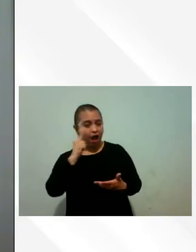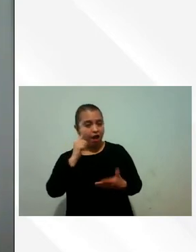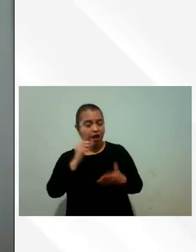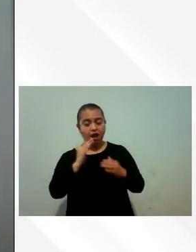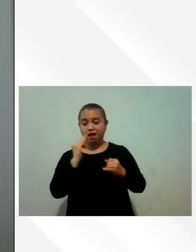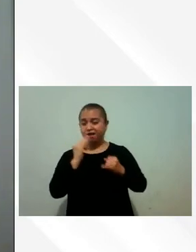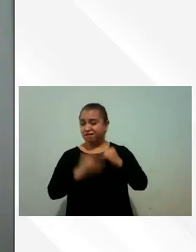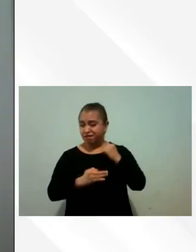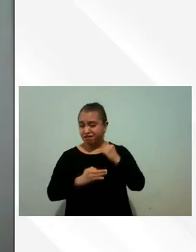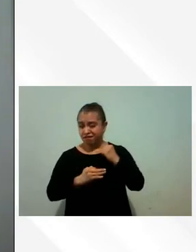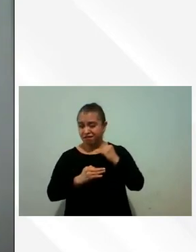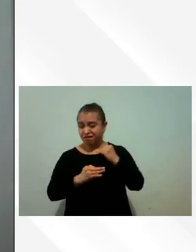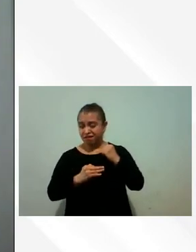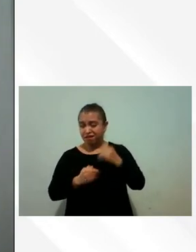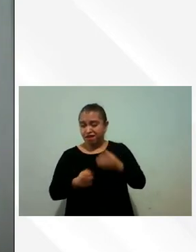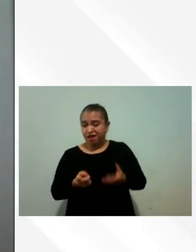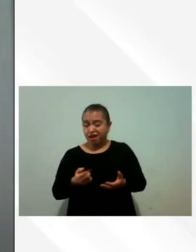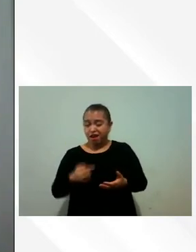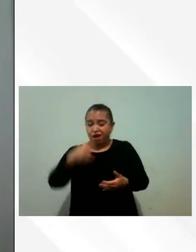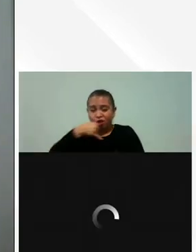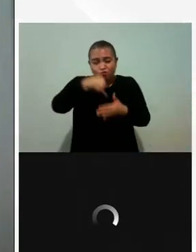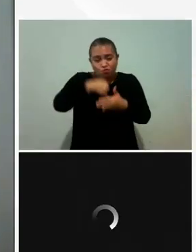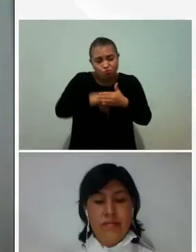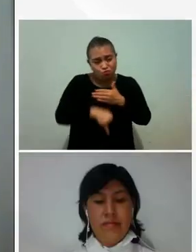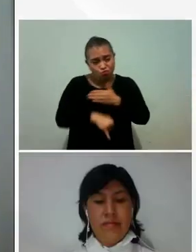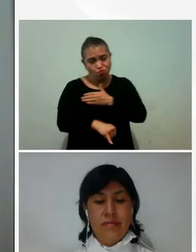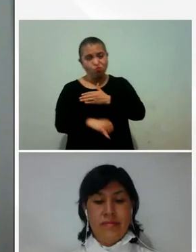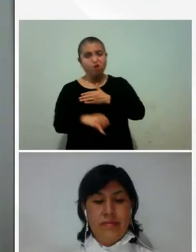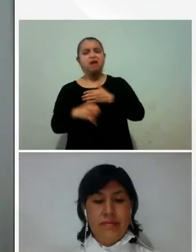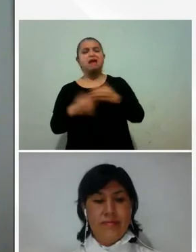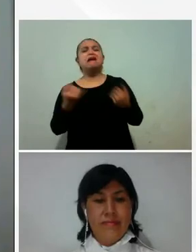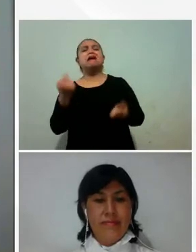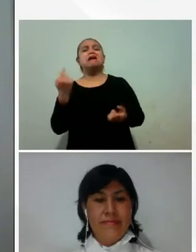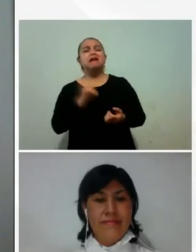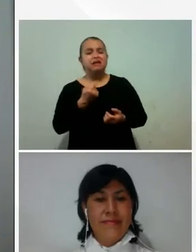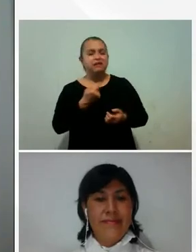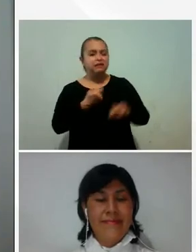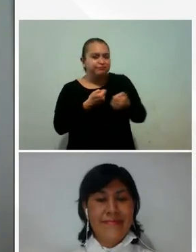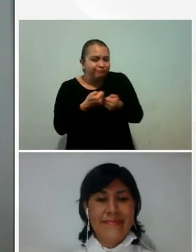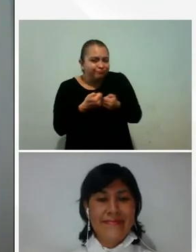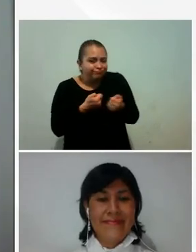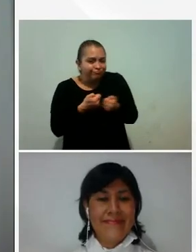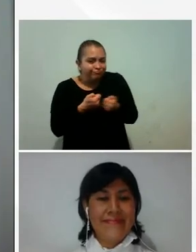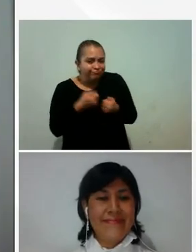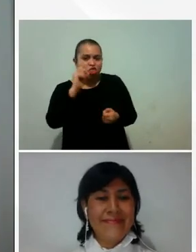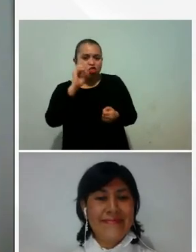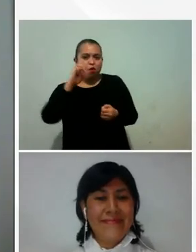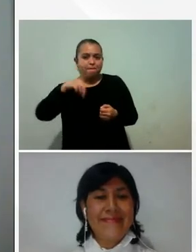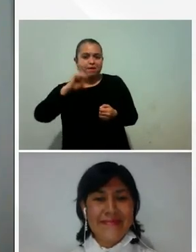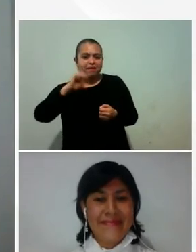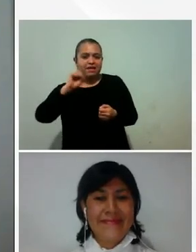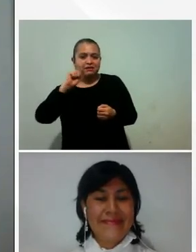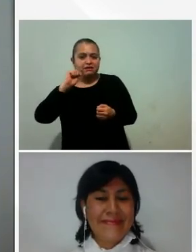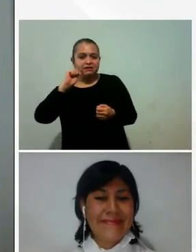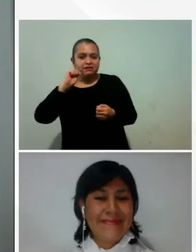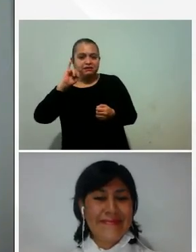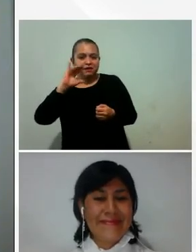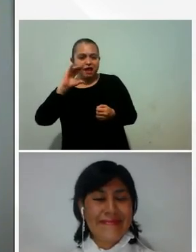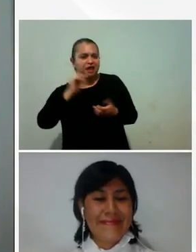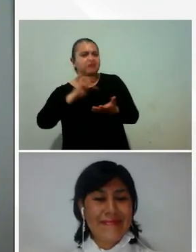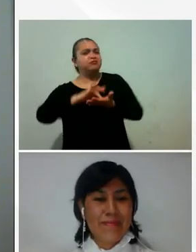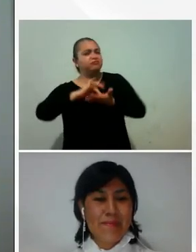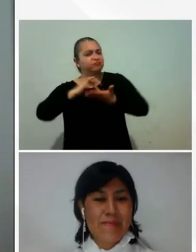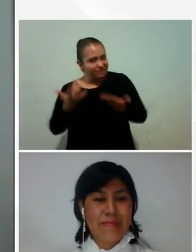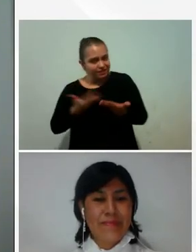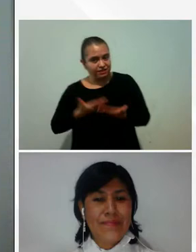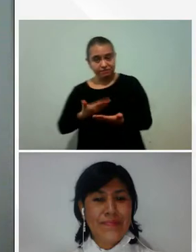un poco más sobre esta parte de lo que es domesticar, ¿sí? Entonces, te cedo la palabra, Cris, y muchas gracias a todos por